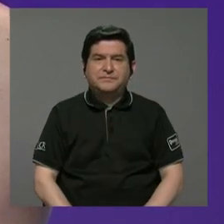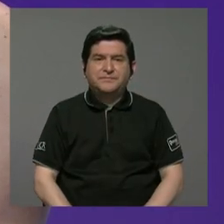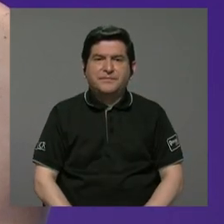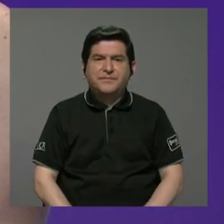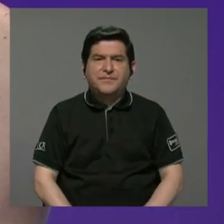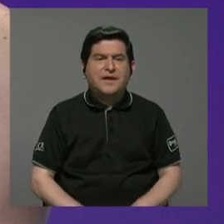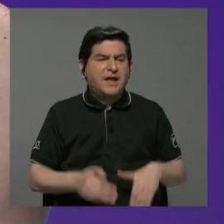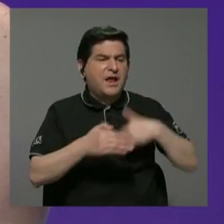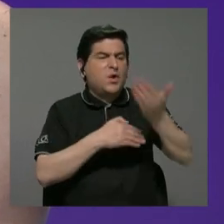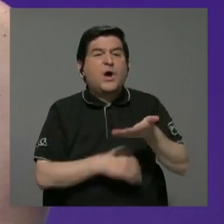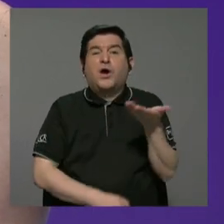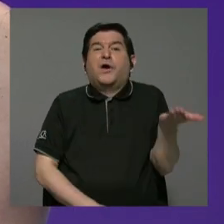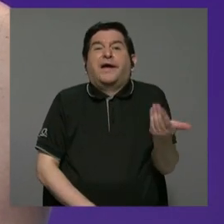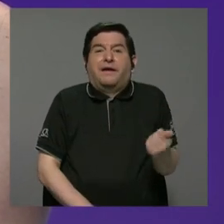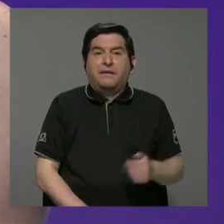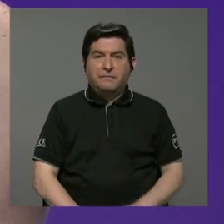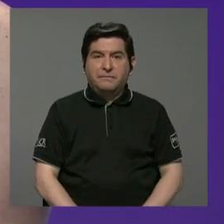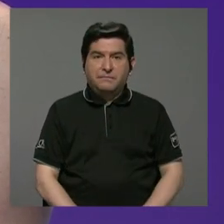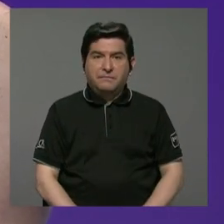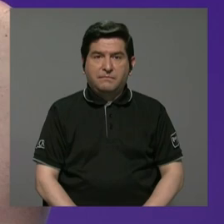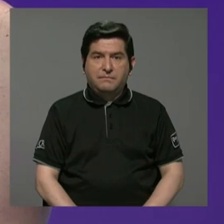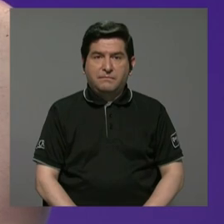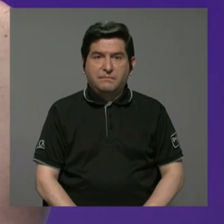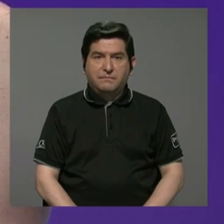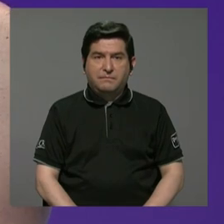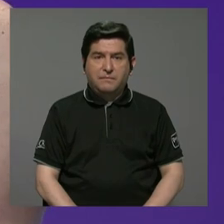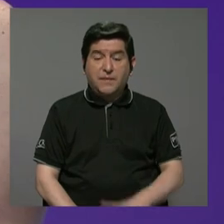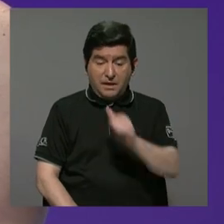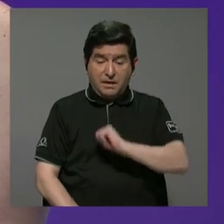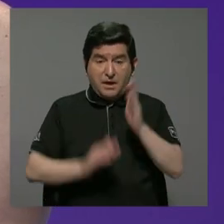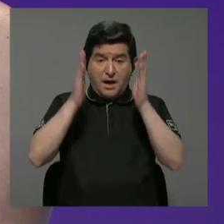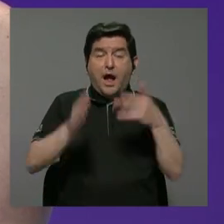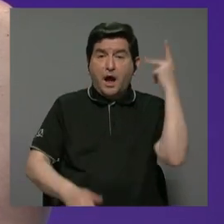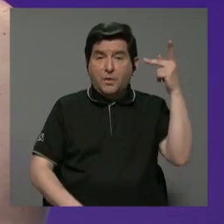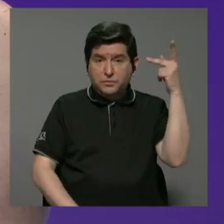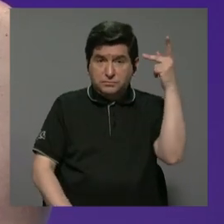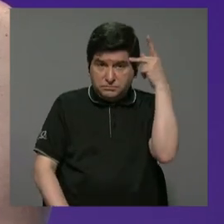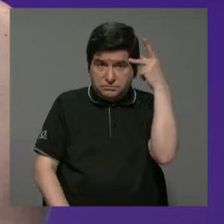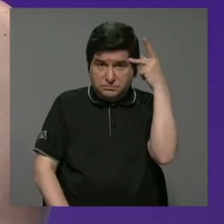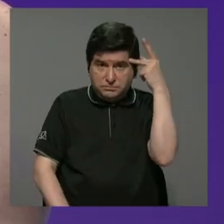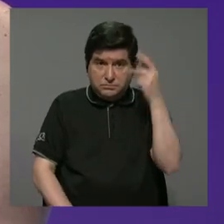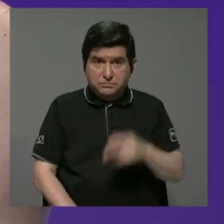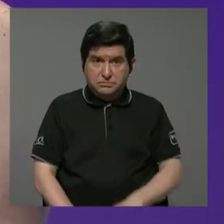queda después. ¿Qué queda después de que las autoridades políticas